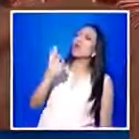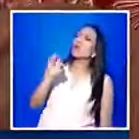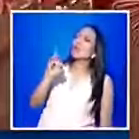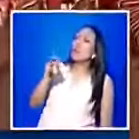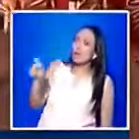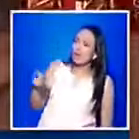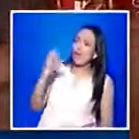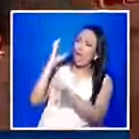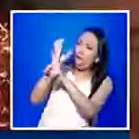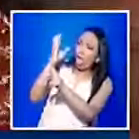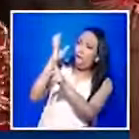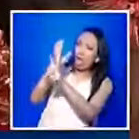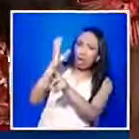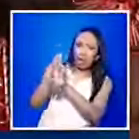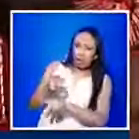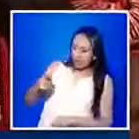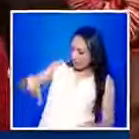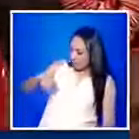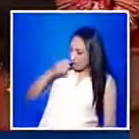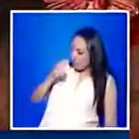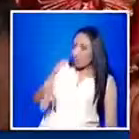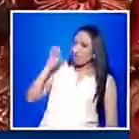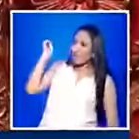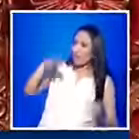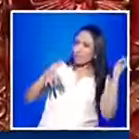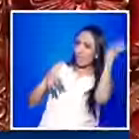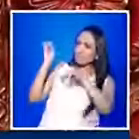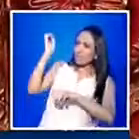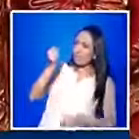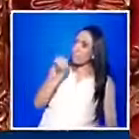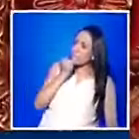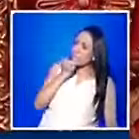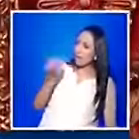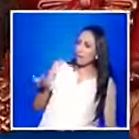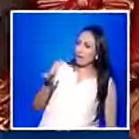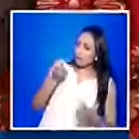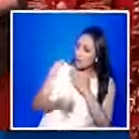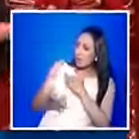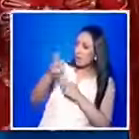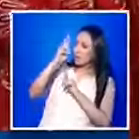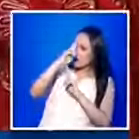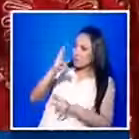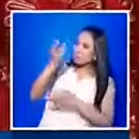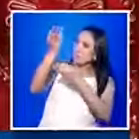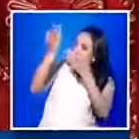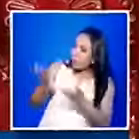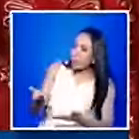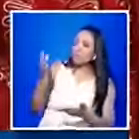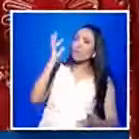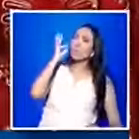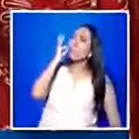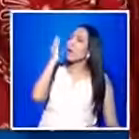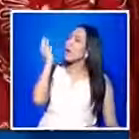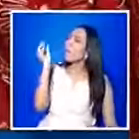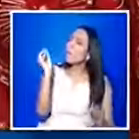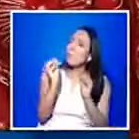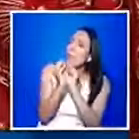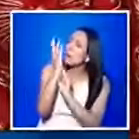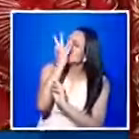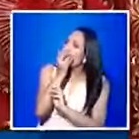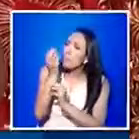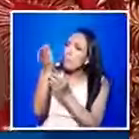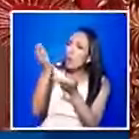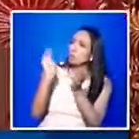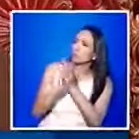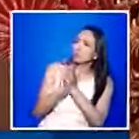mocosos malcriados te lanzan piedras? ¿Acaso no saben lo que es respetar a la mujer más hermosa, a la mujer